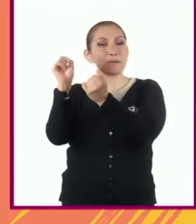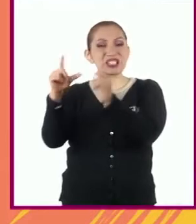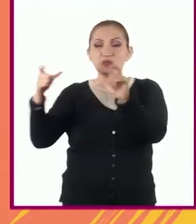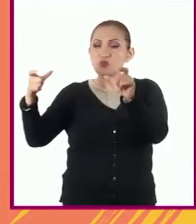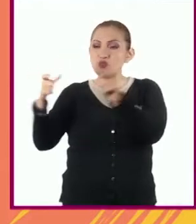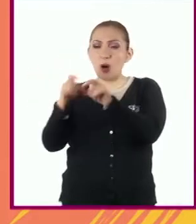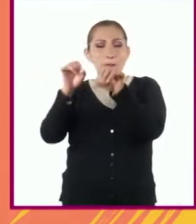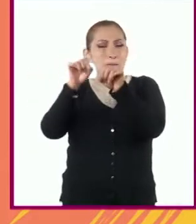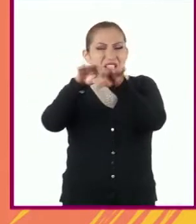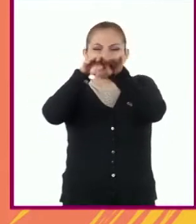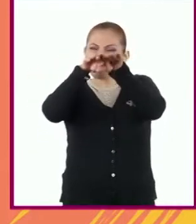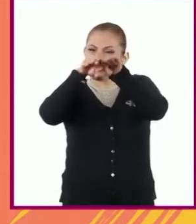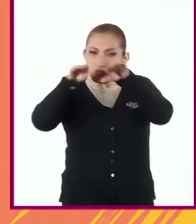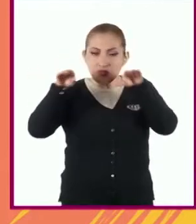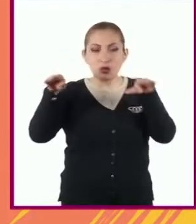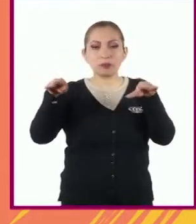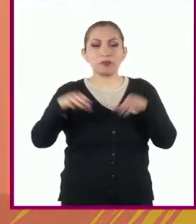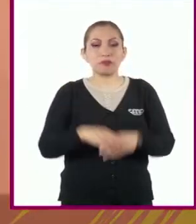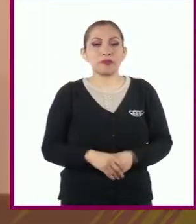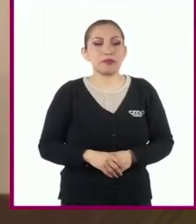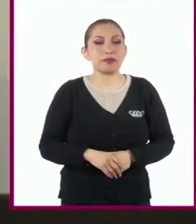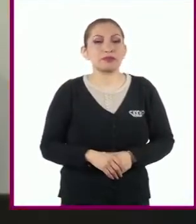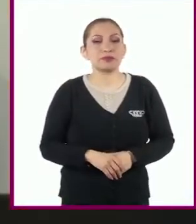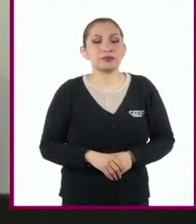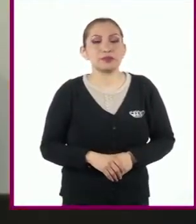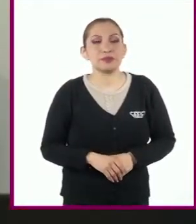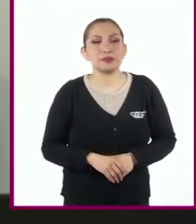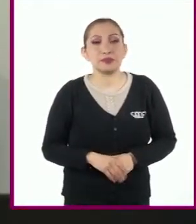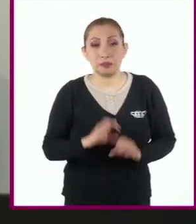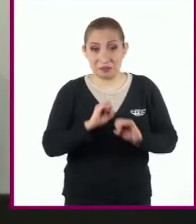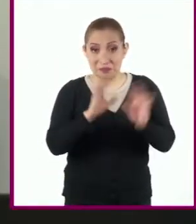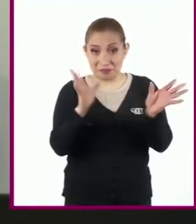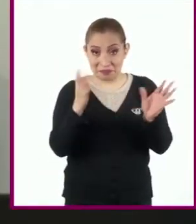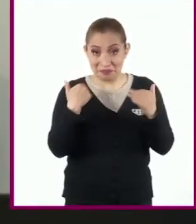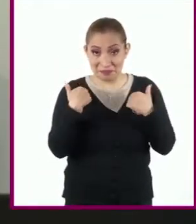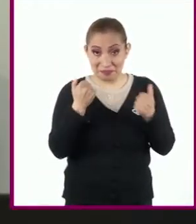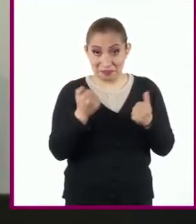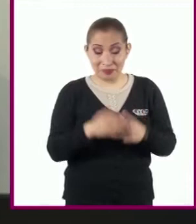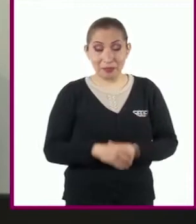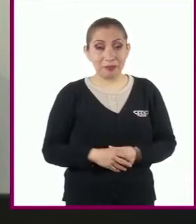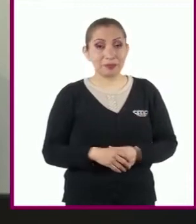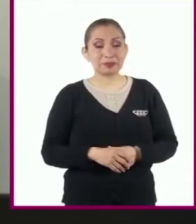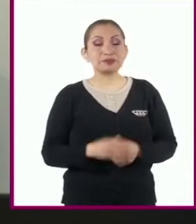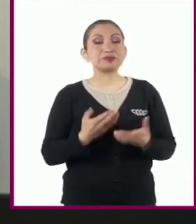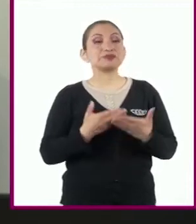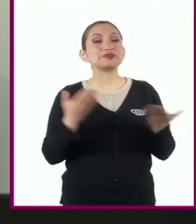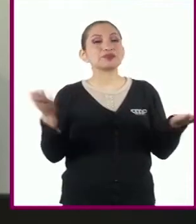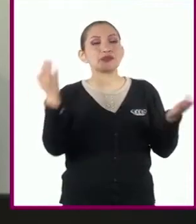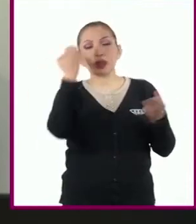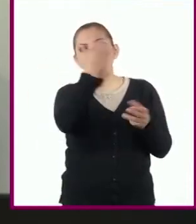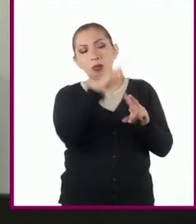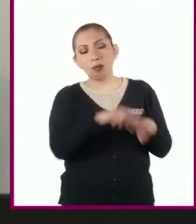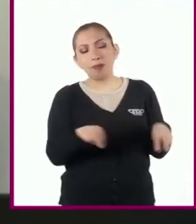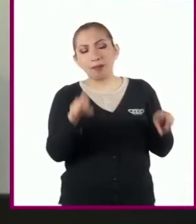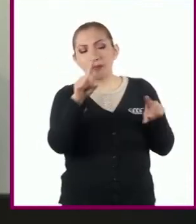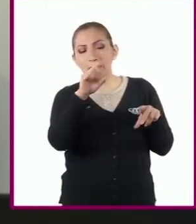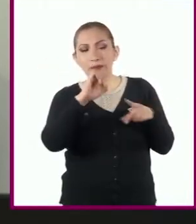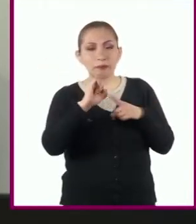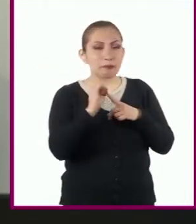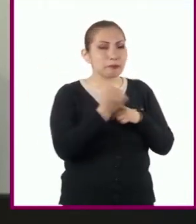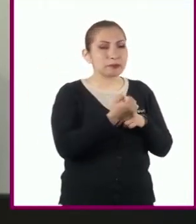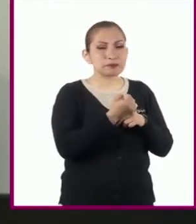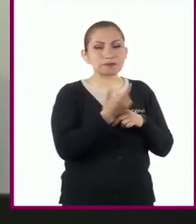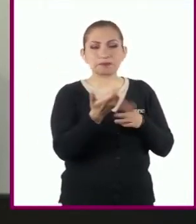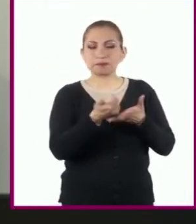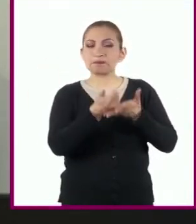hace guardando la proporción. Bien, ¿nos va quedando claro? Ahora analicemos una situación que